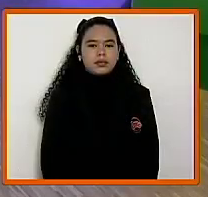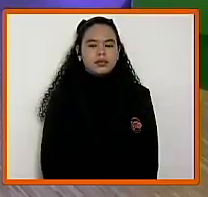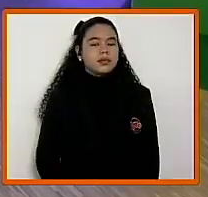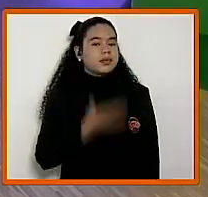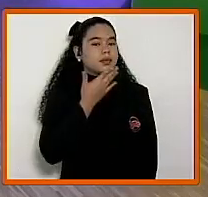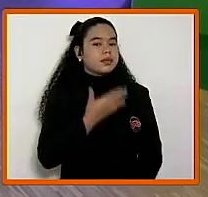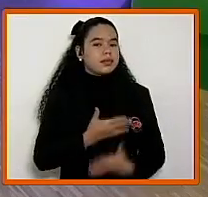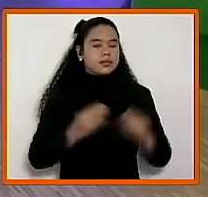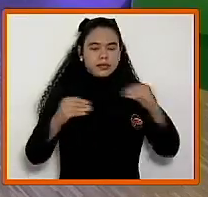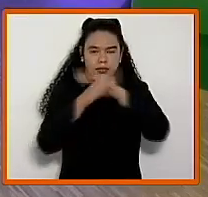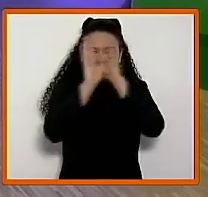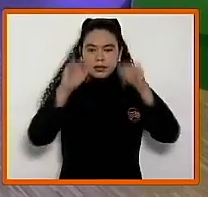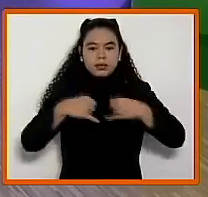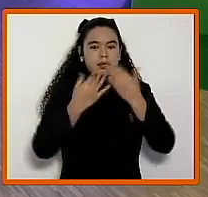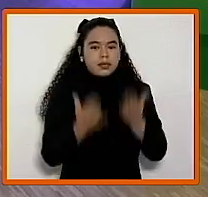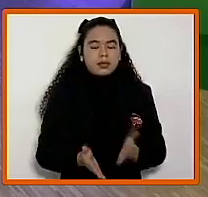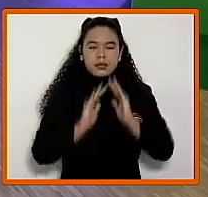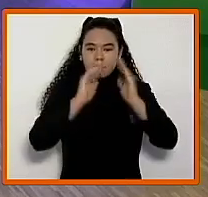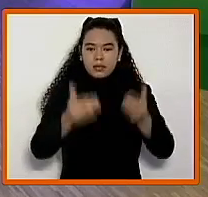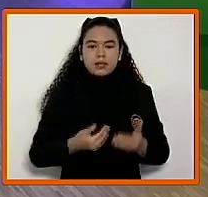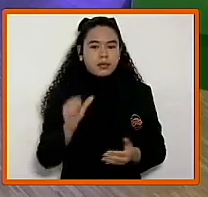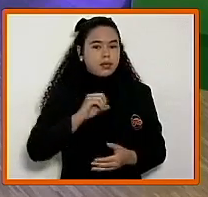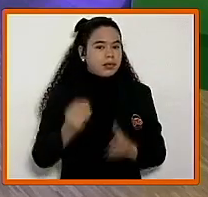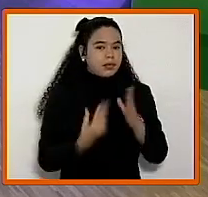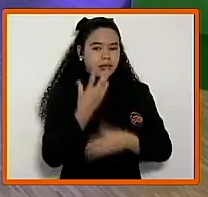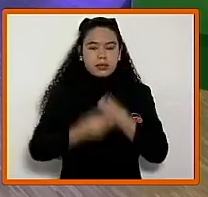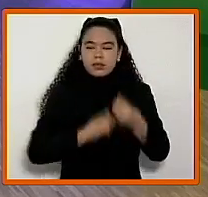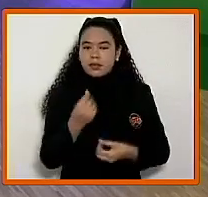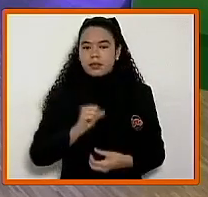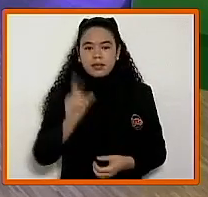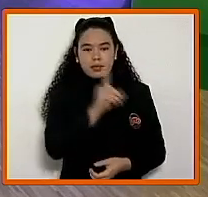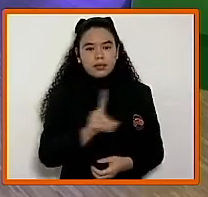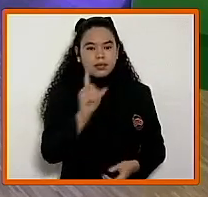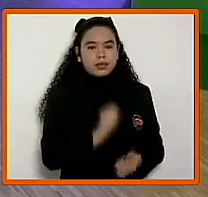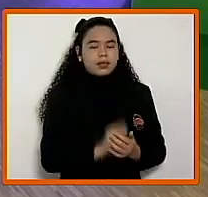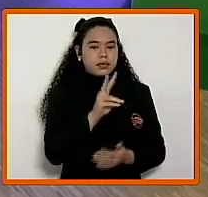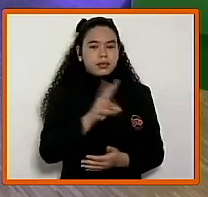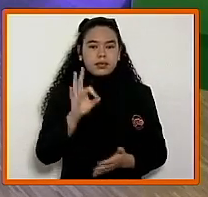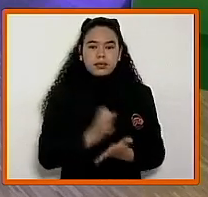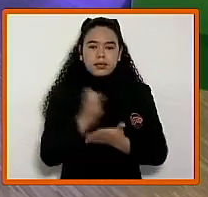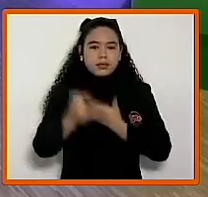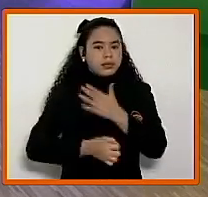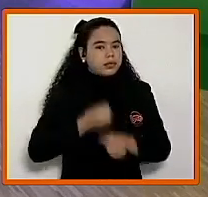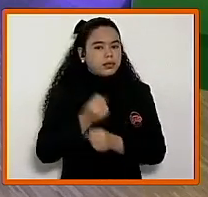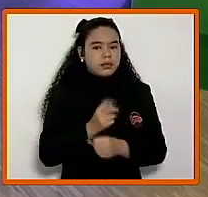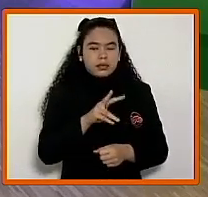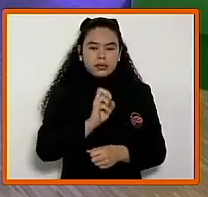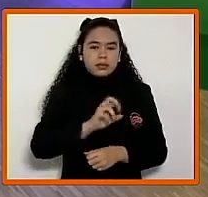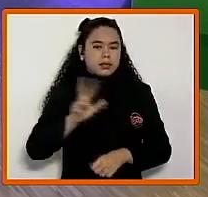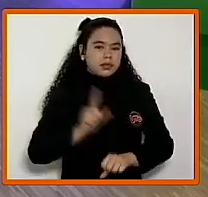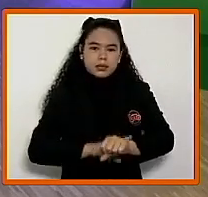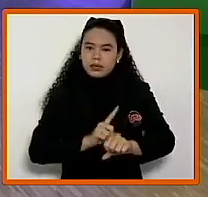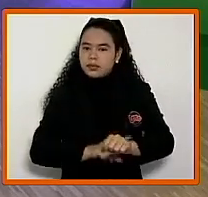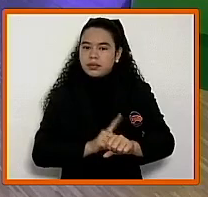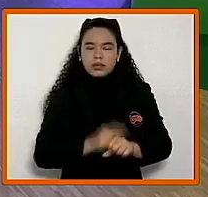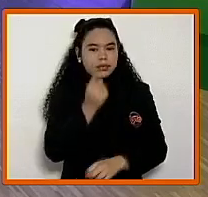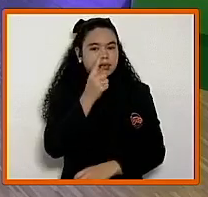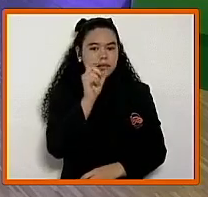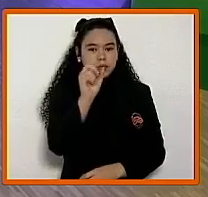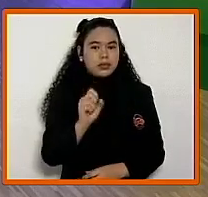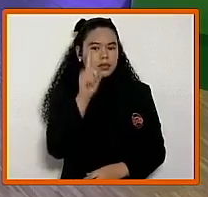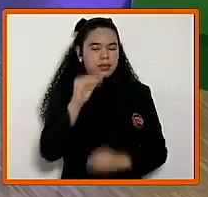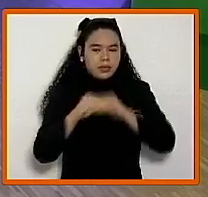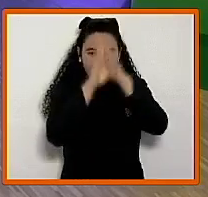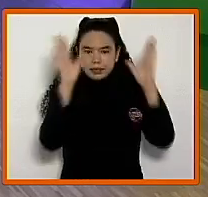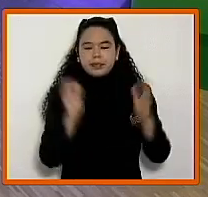buenos días, queridos jugadores. Bienvenidos a un sorteo más. Hoy domingo 29 de enero del año 2023. El reloj marca las 11 y 1 de